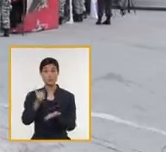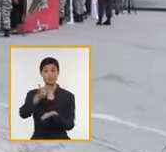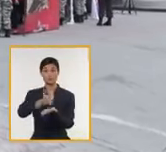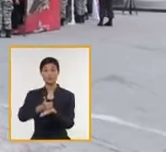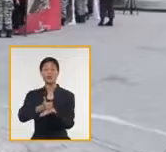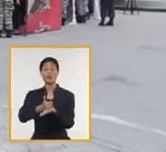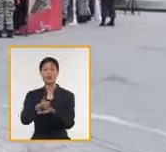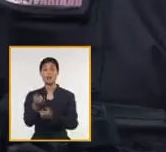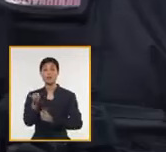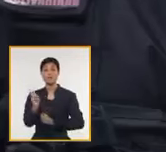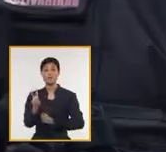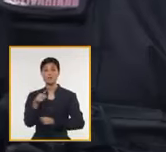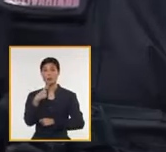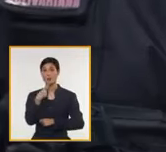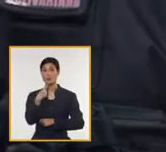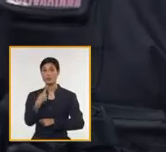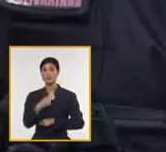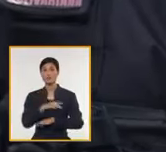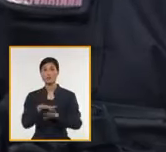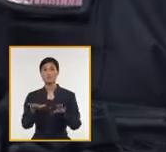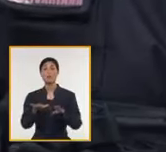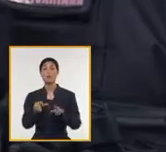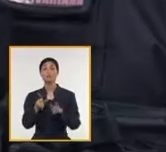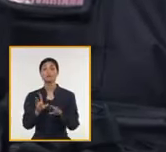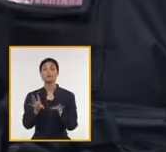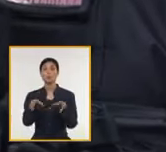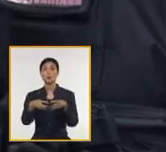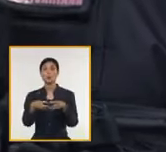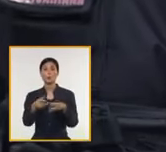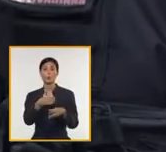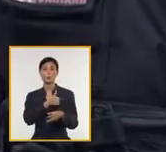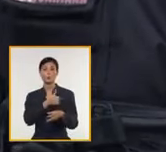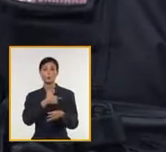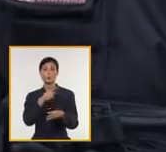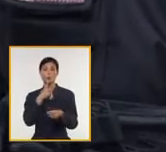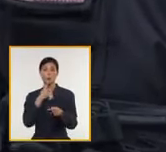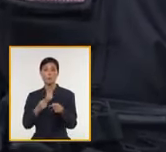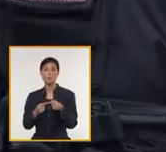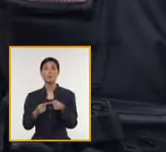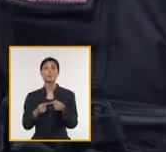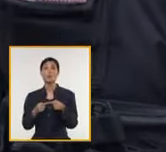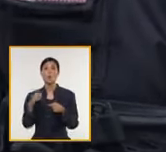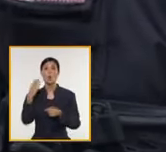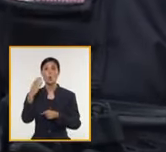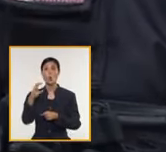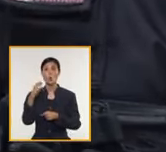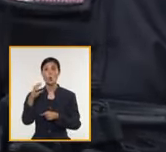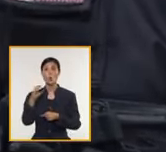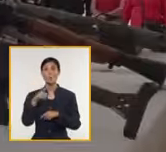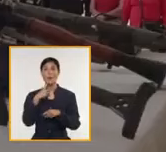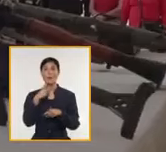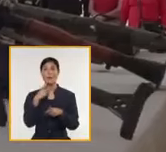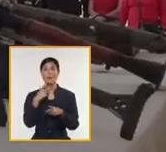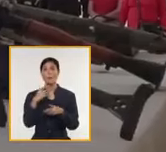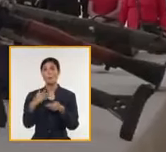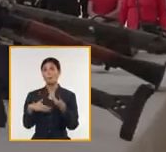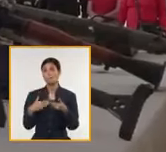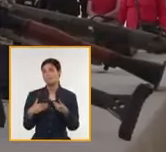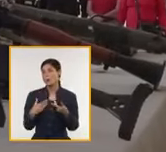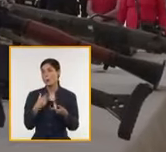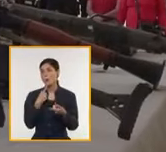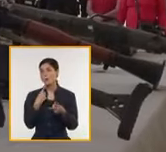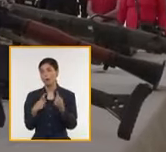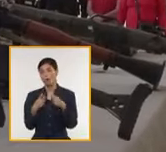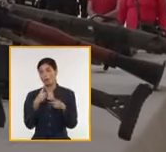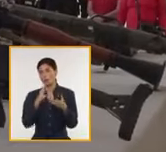el despliegue de 15.000 efectivos de sus cuerpos de seguridad en la frontera con Colombia para operaciones contra el narcotráfico. Además, Venezuela